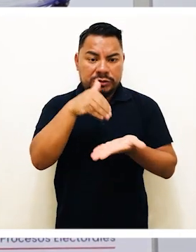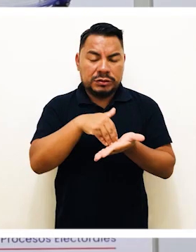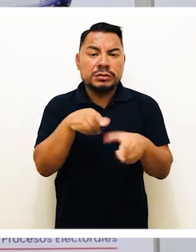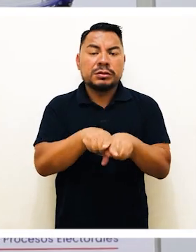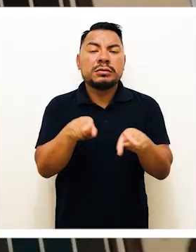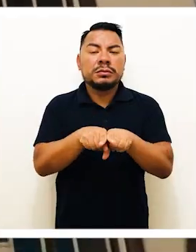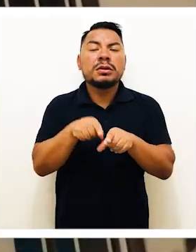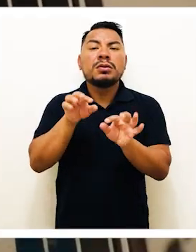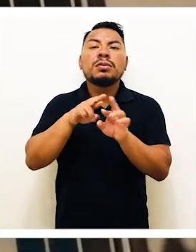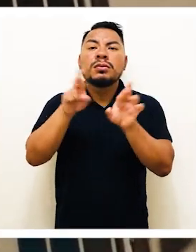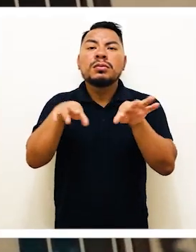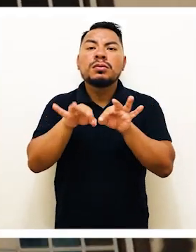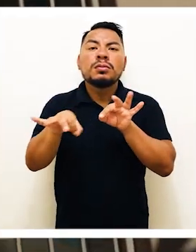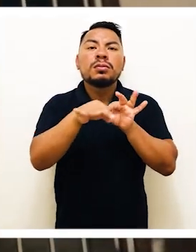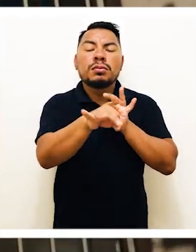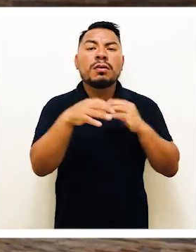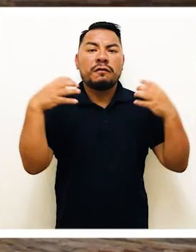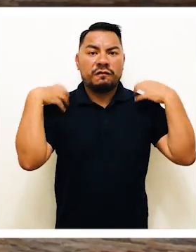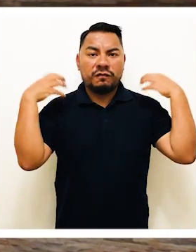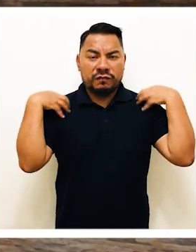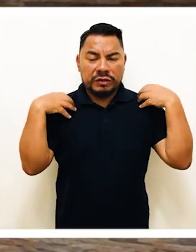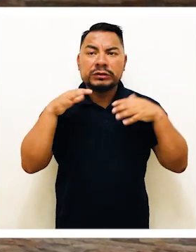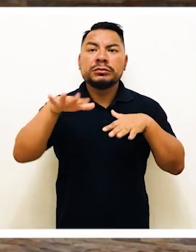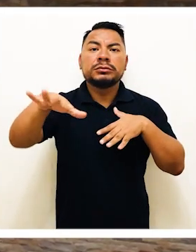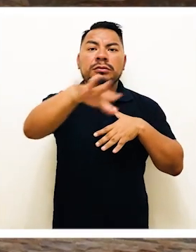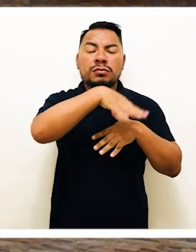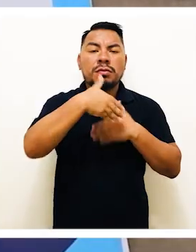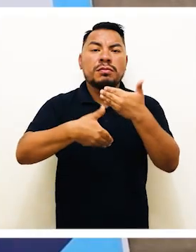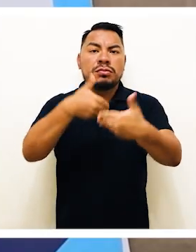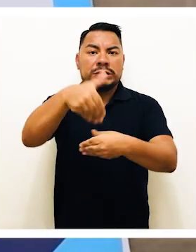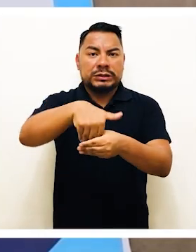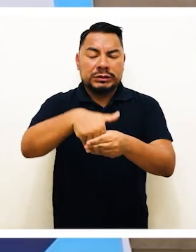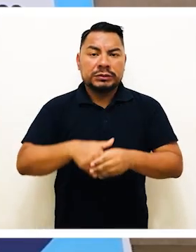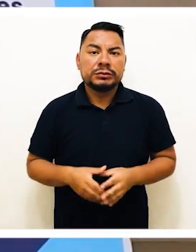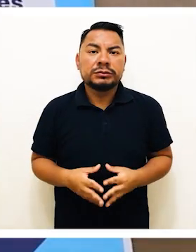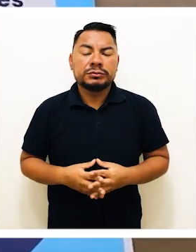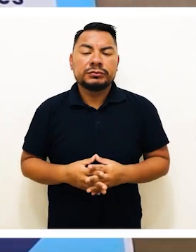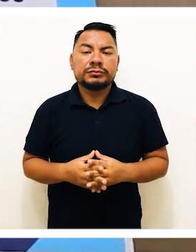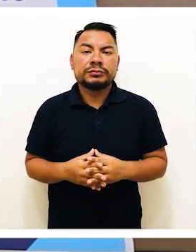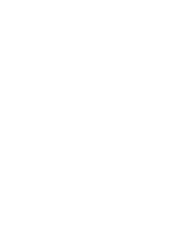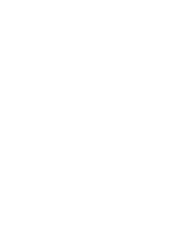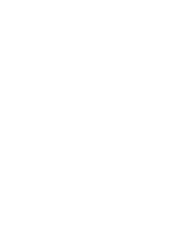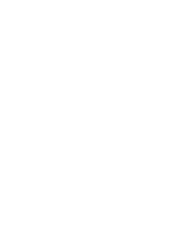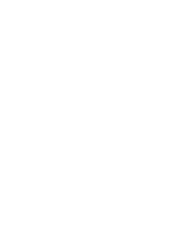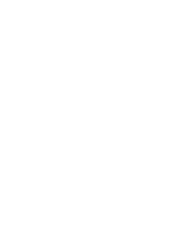el de los movimientos regionales en las oficinas descentralizadas de procesos electorales.